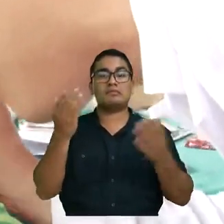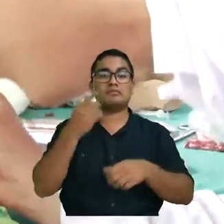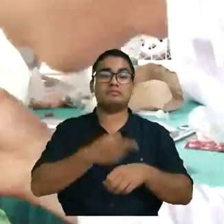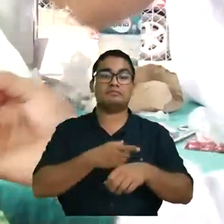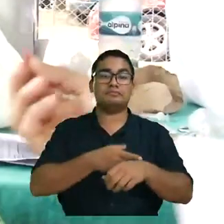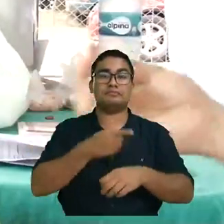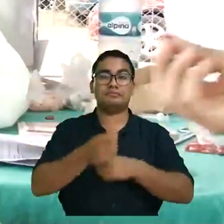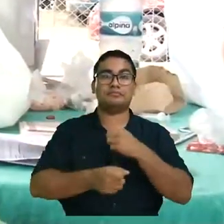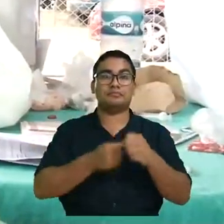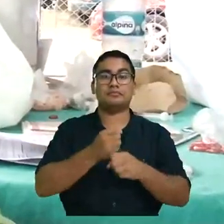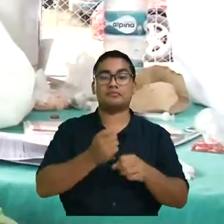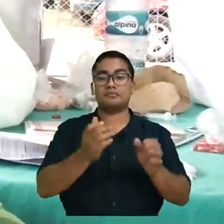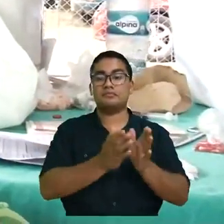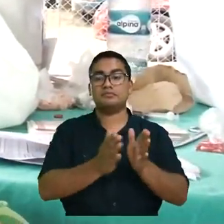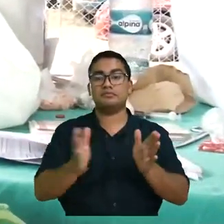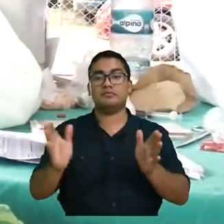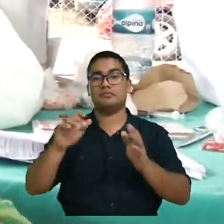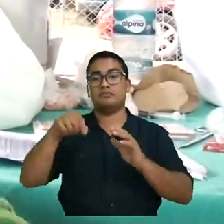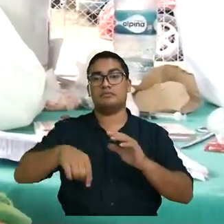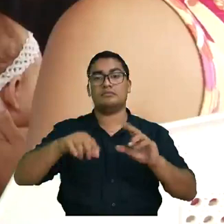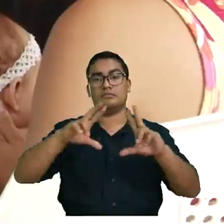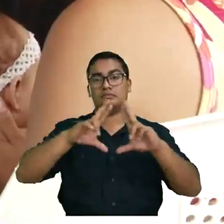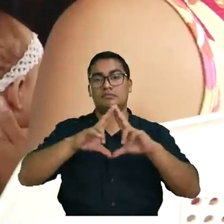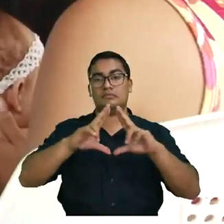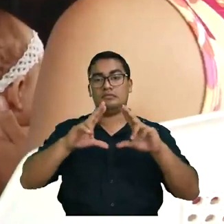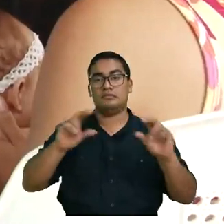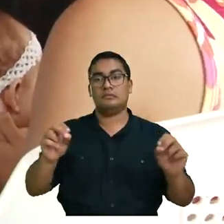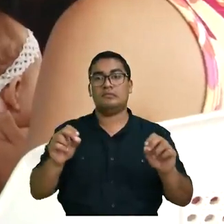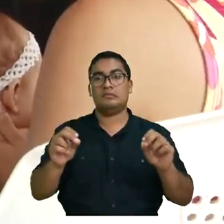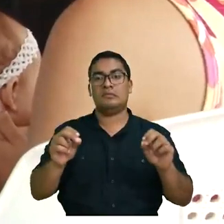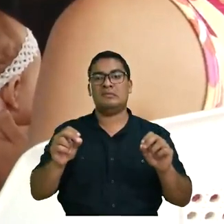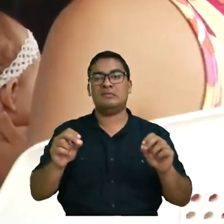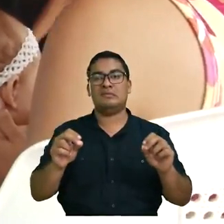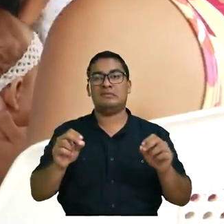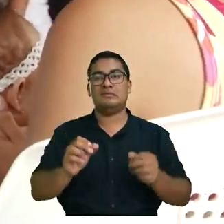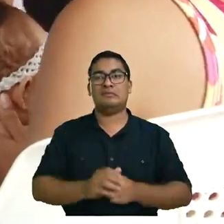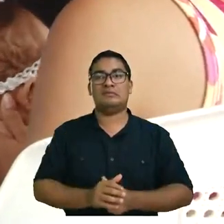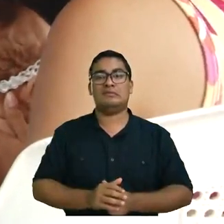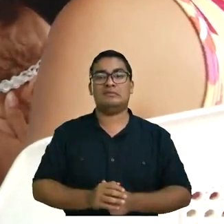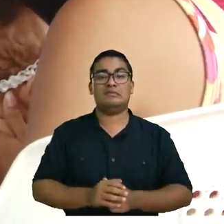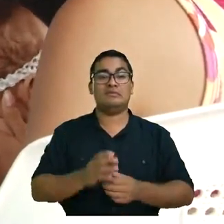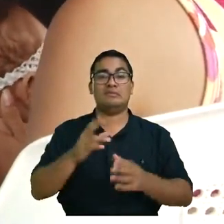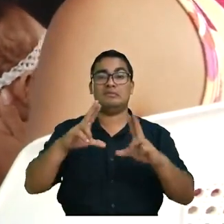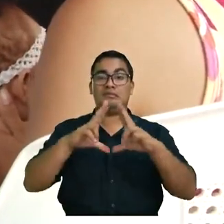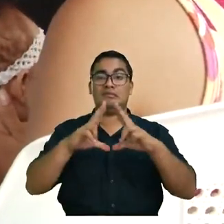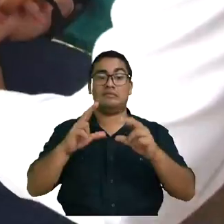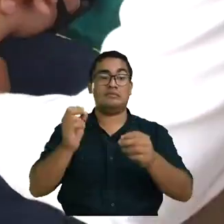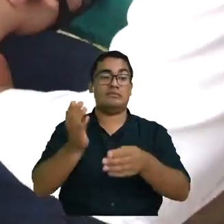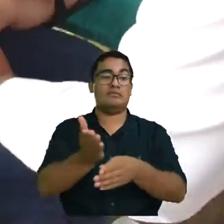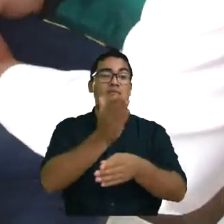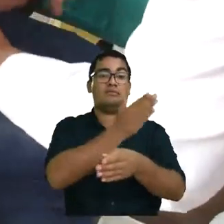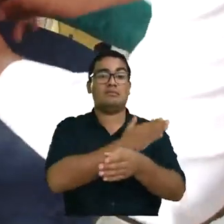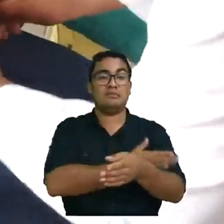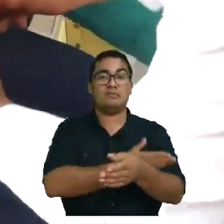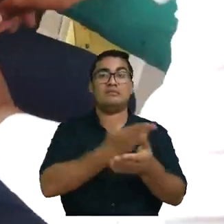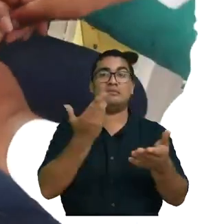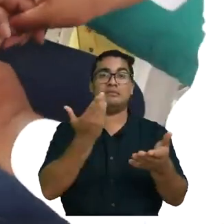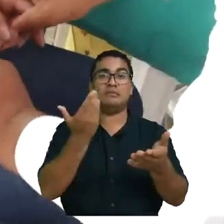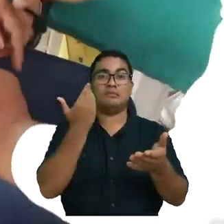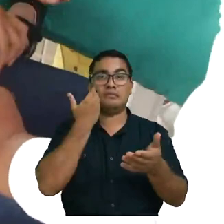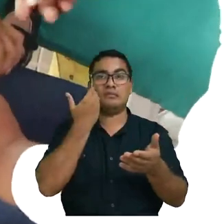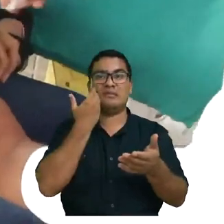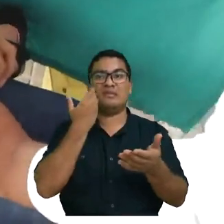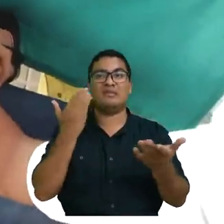año. Entonces, nuestro país se antecede a este pico que hacen las enfermedades